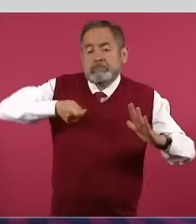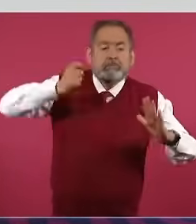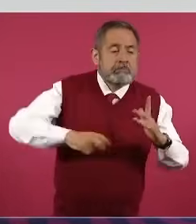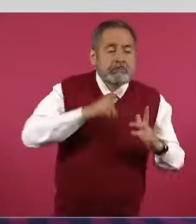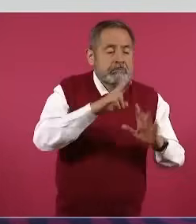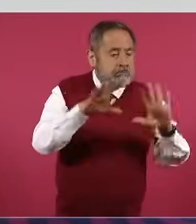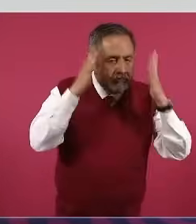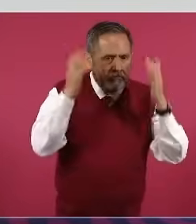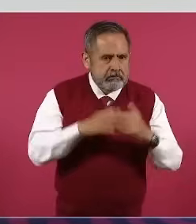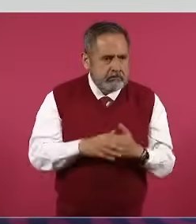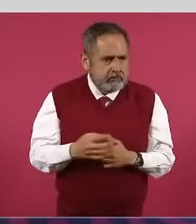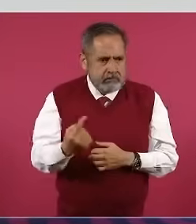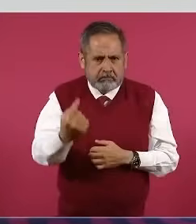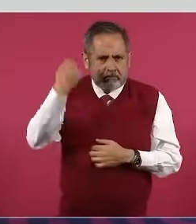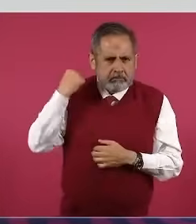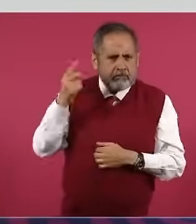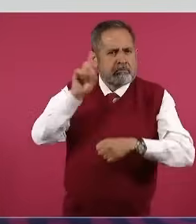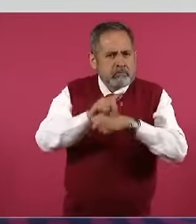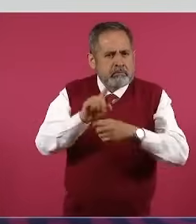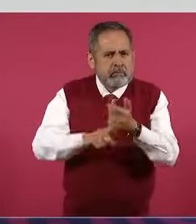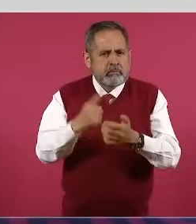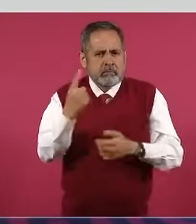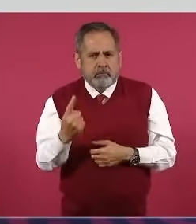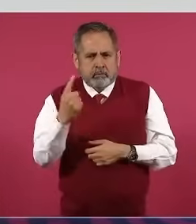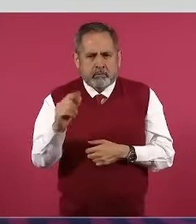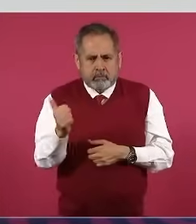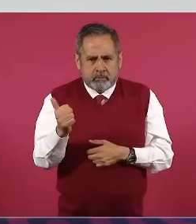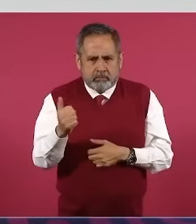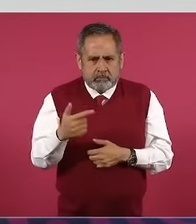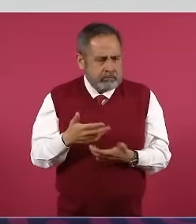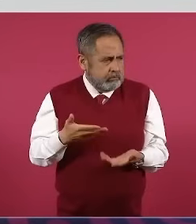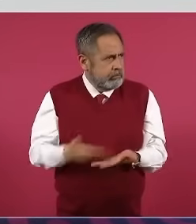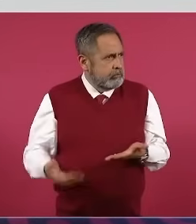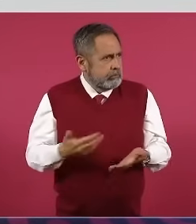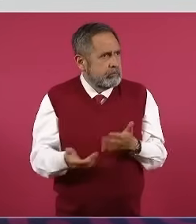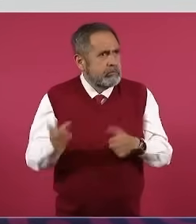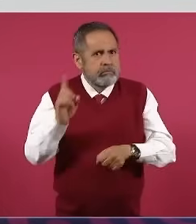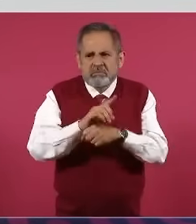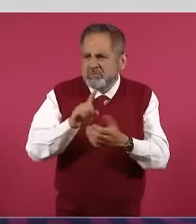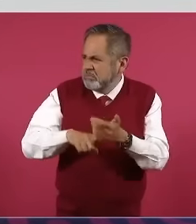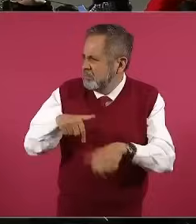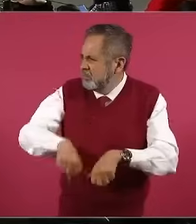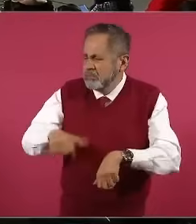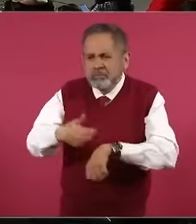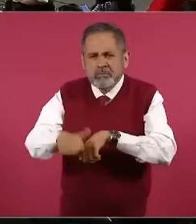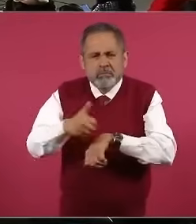ya entraron el día 1 de agosto, hoy estamos a 12, ¿no?